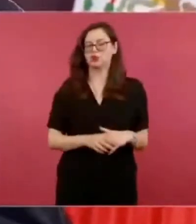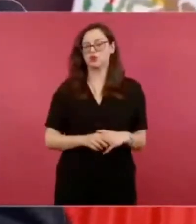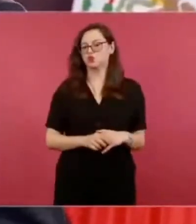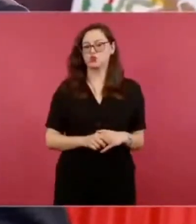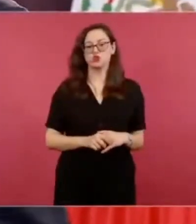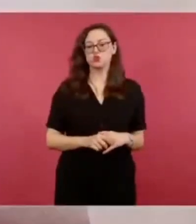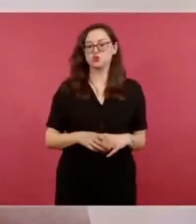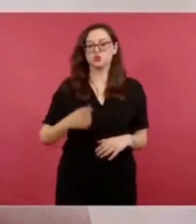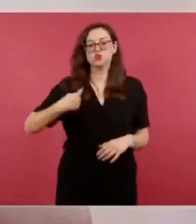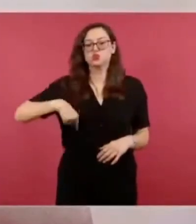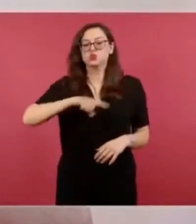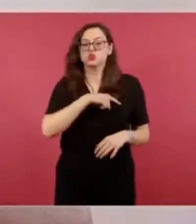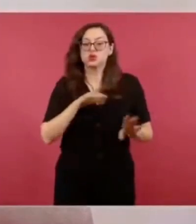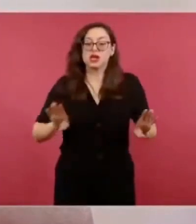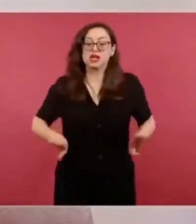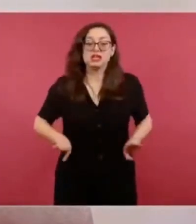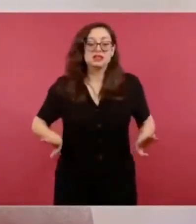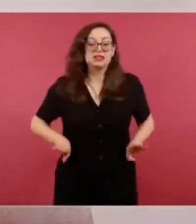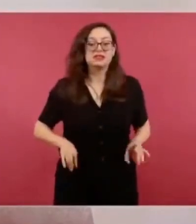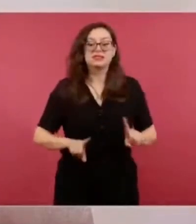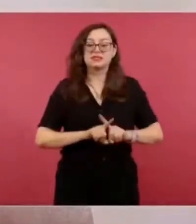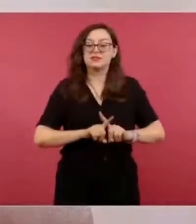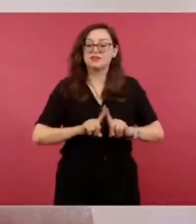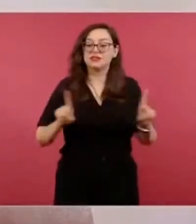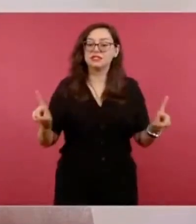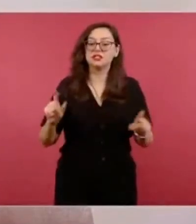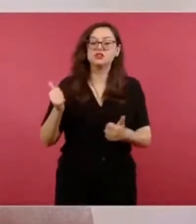pero es distinto. Es cosa de